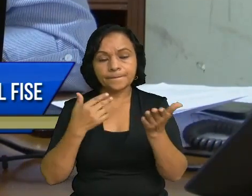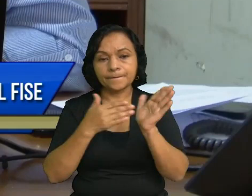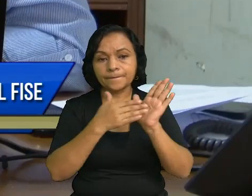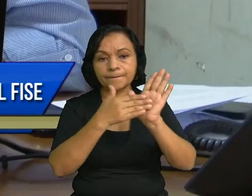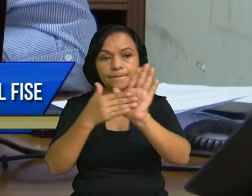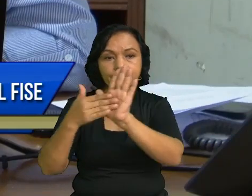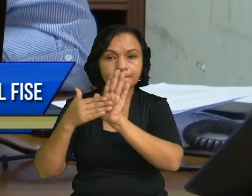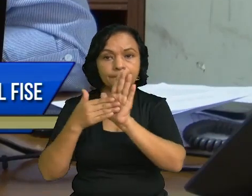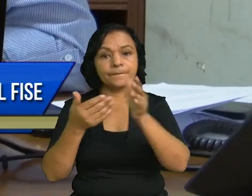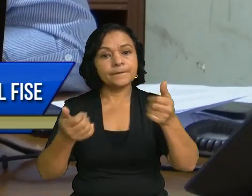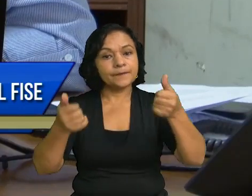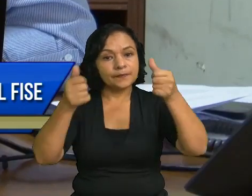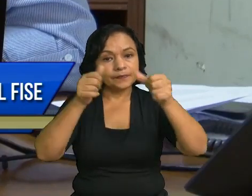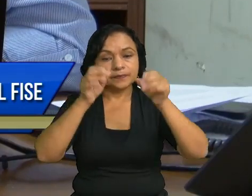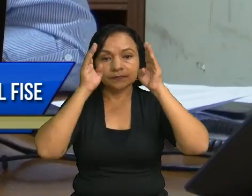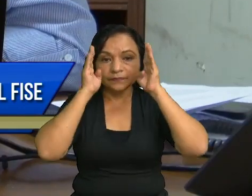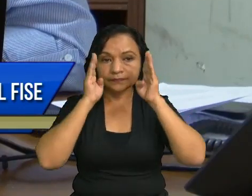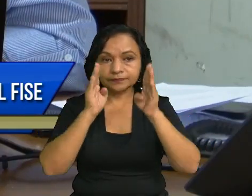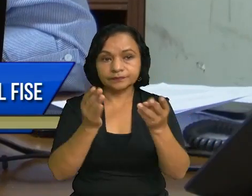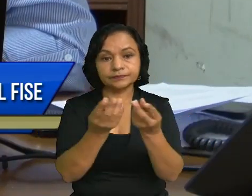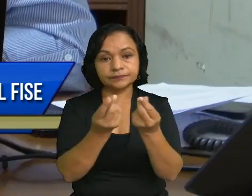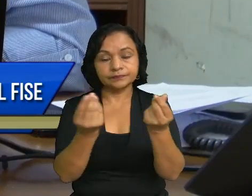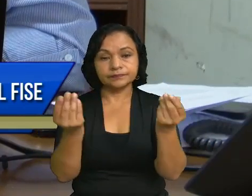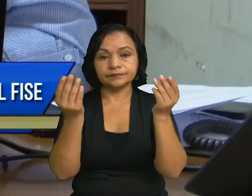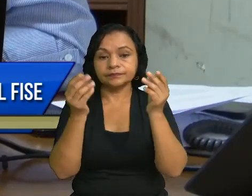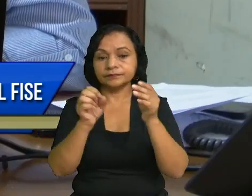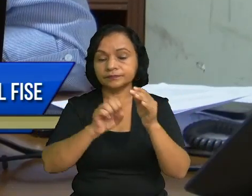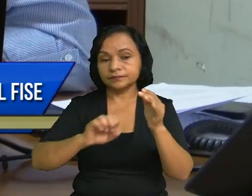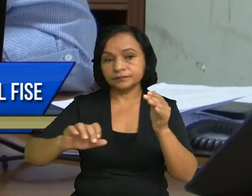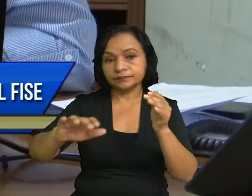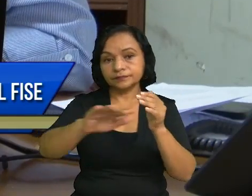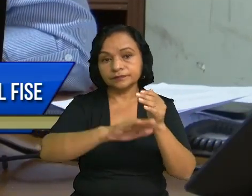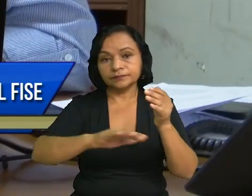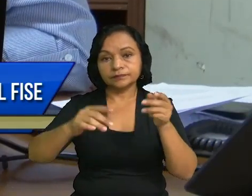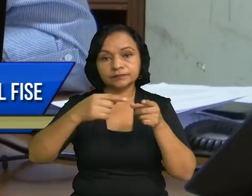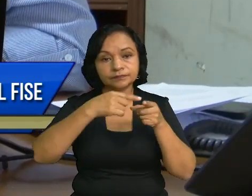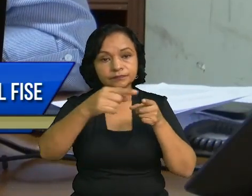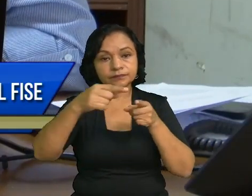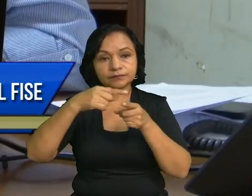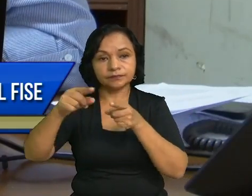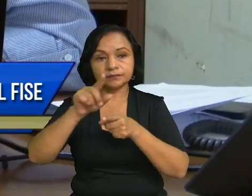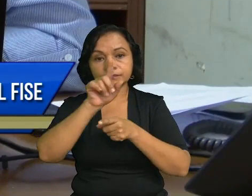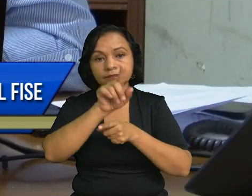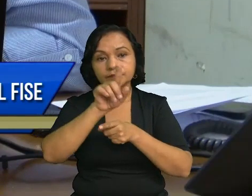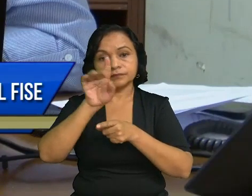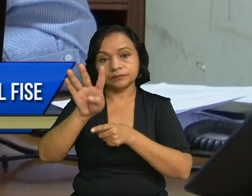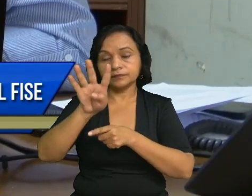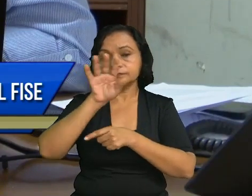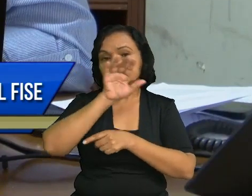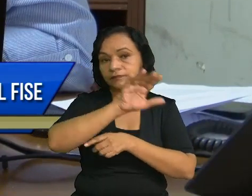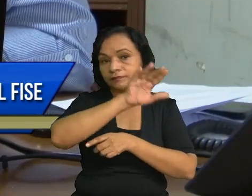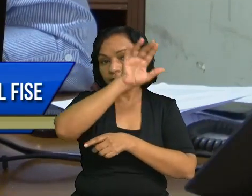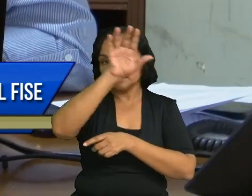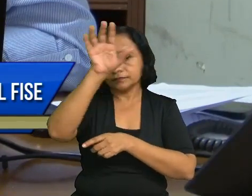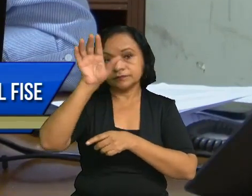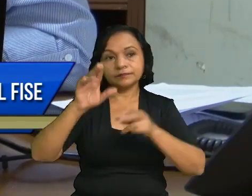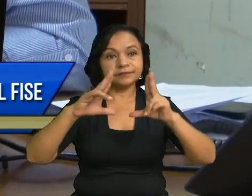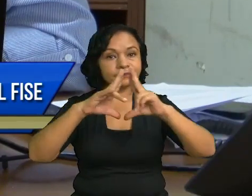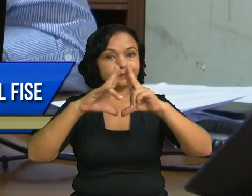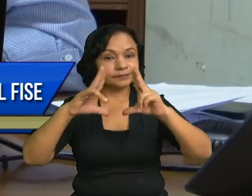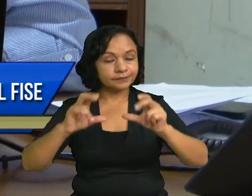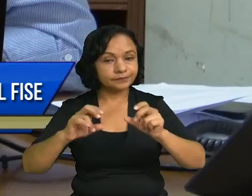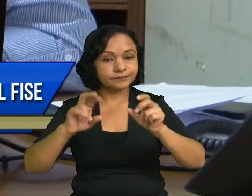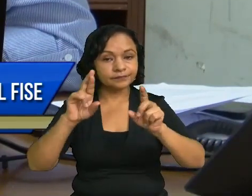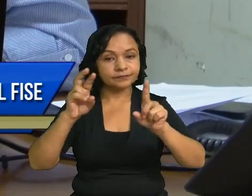desconcentrado de atención territorial con enfoque social en los municipios de los 14 departamentos del país en las